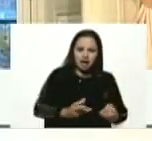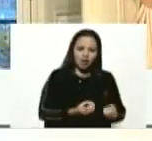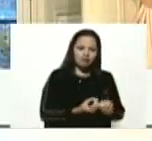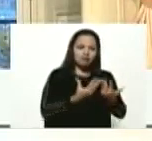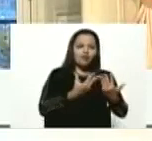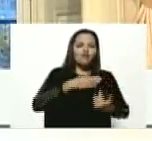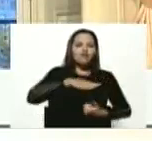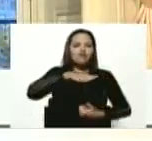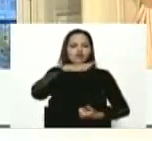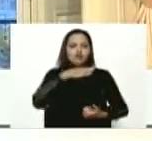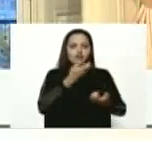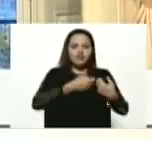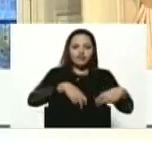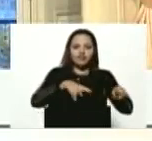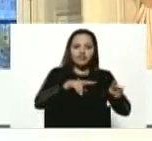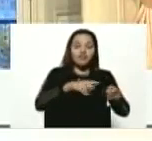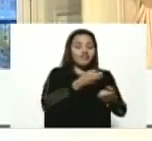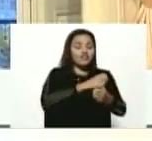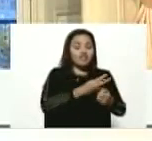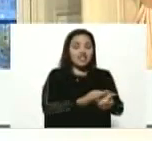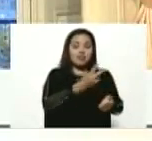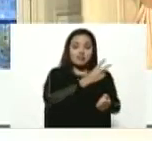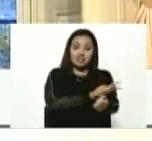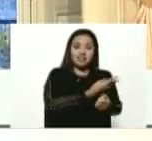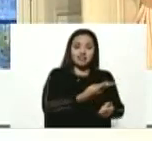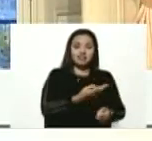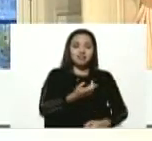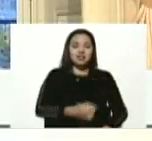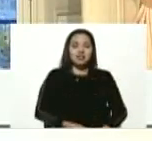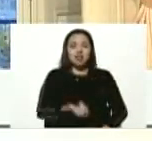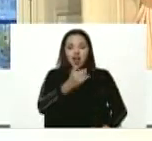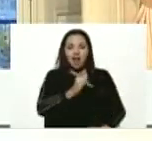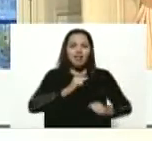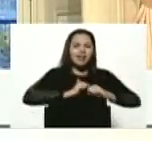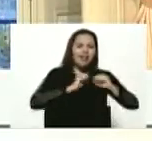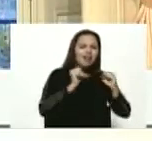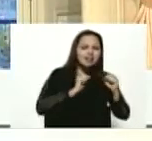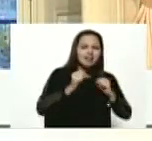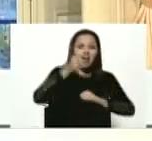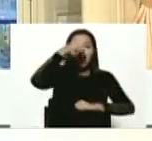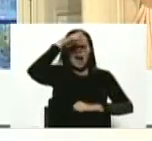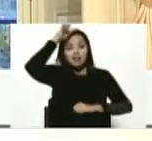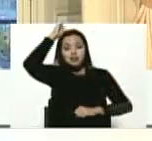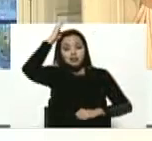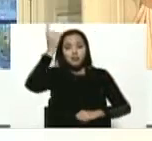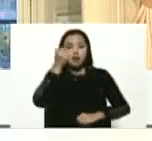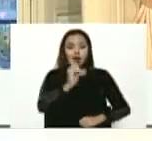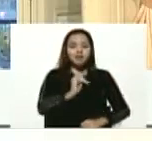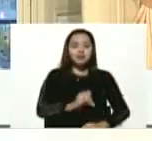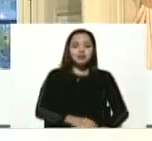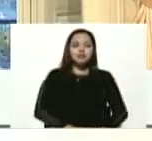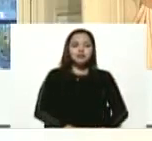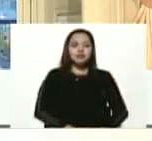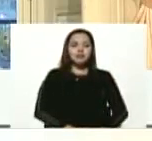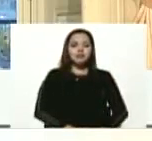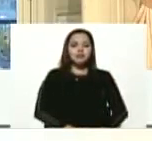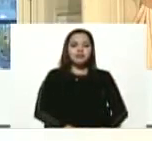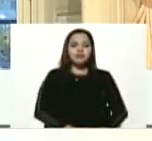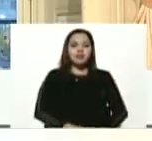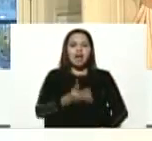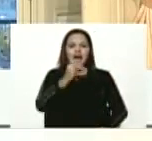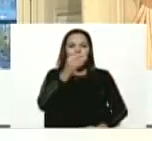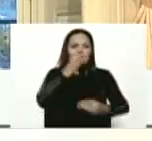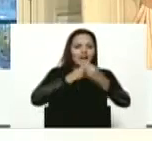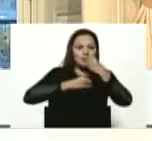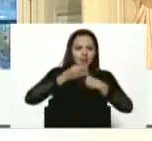enriquecido, el gallito. Tiene su gallina, su gallito, ¿verdad? Consigue sus